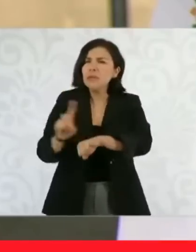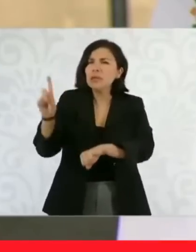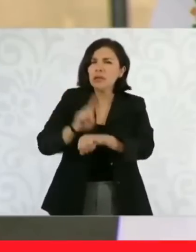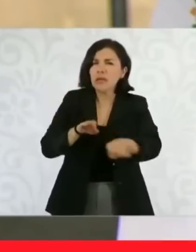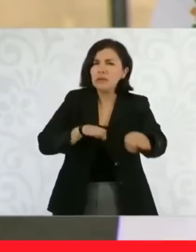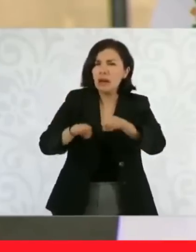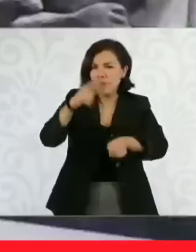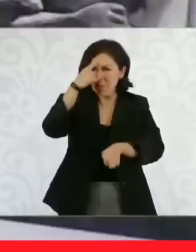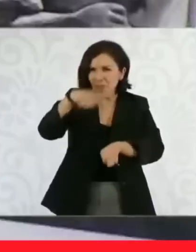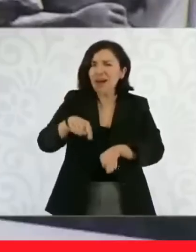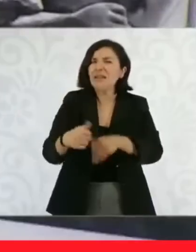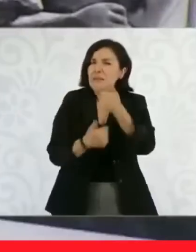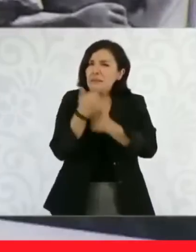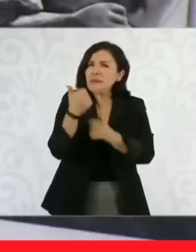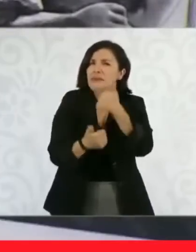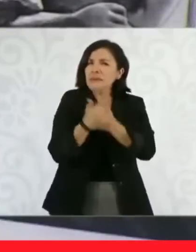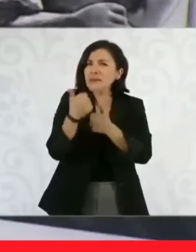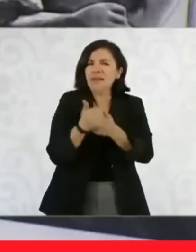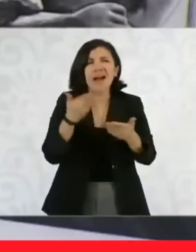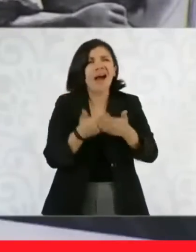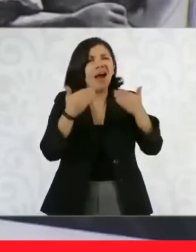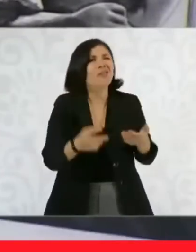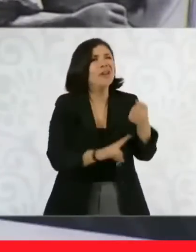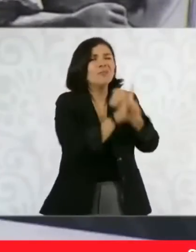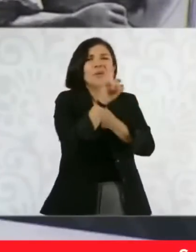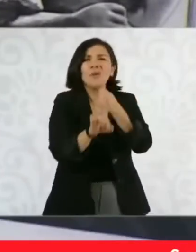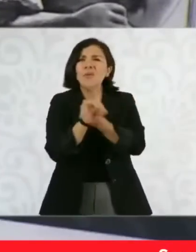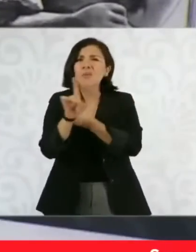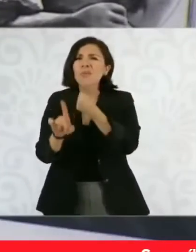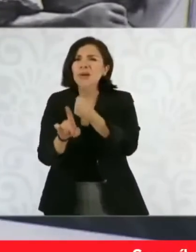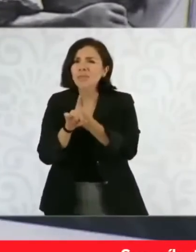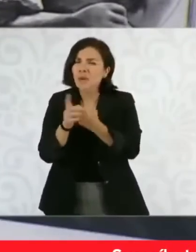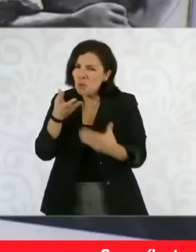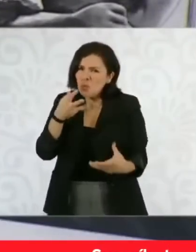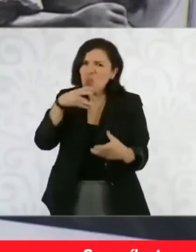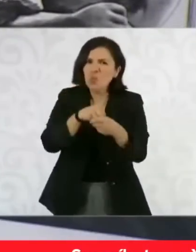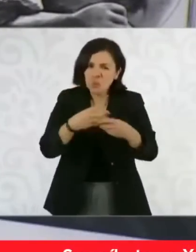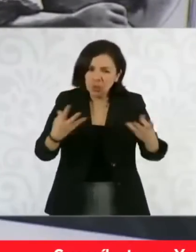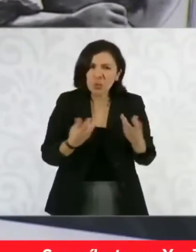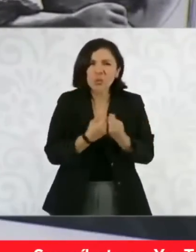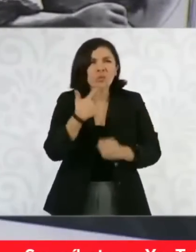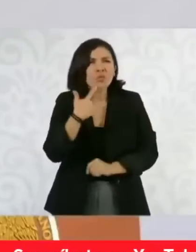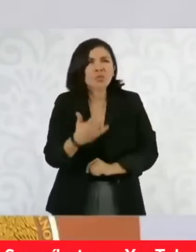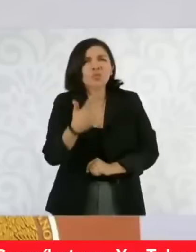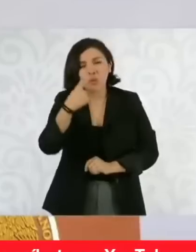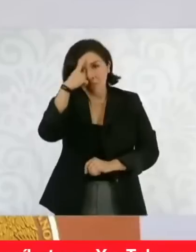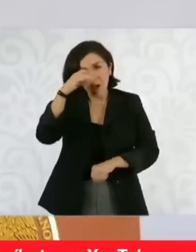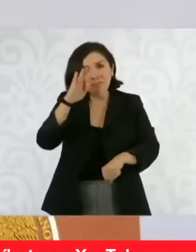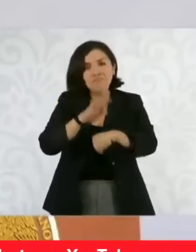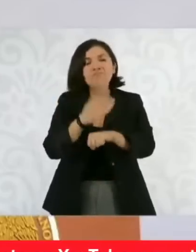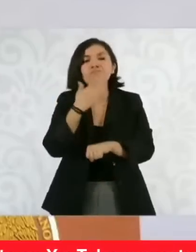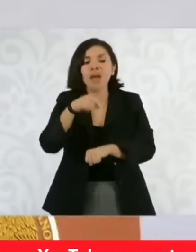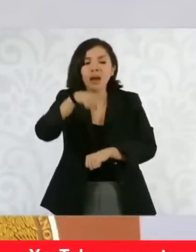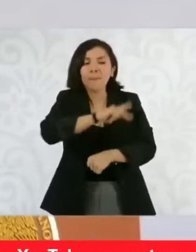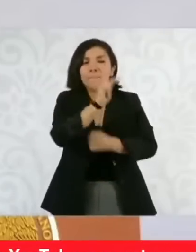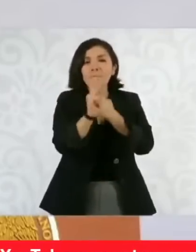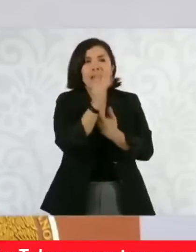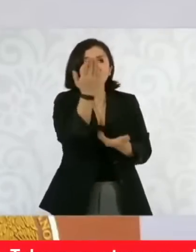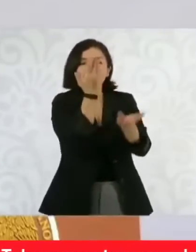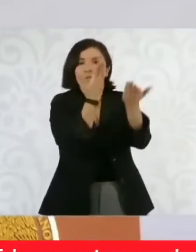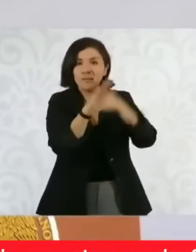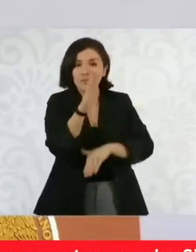para superar los retos actuales y suman esfuerzos a favor del progreso de nuestro